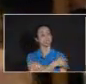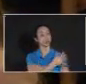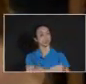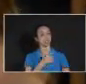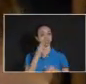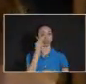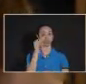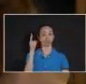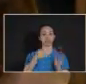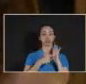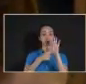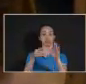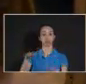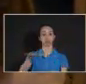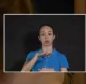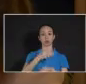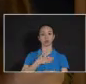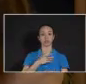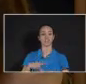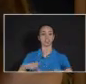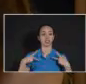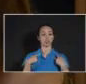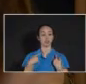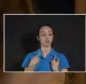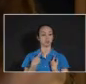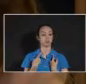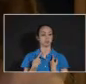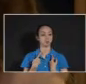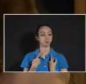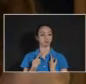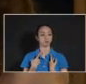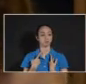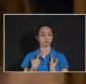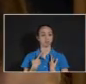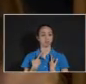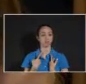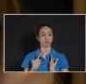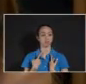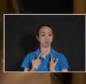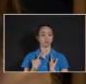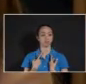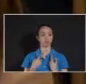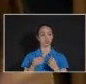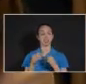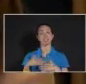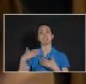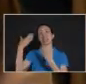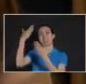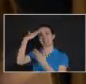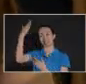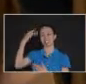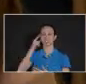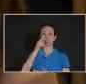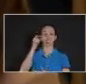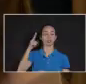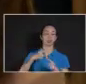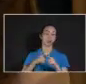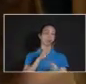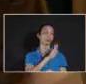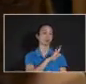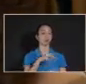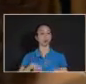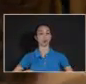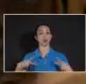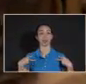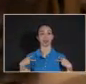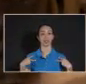pasa un día sin que yo agradezca a Dios por tu vida y que le pida que me haga esa mujer que tú necesitas, que me haga tu